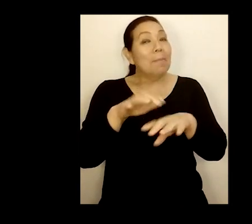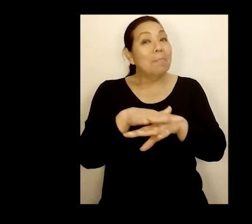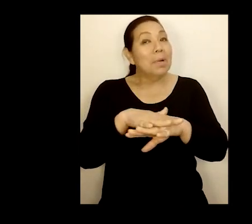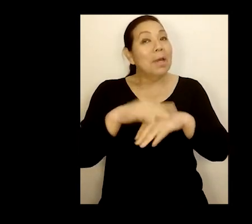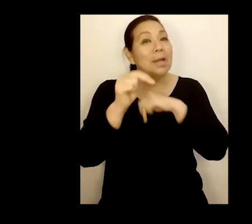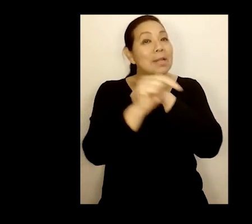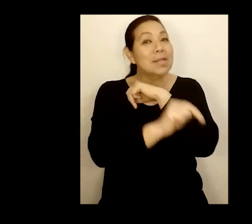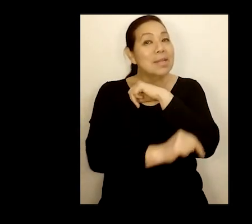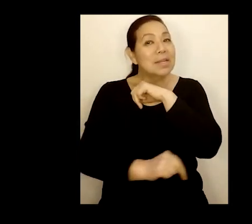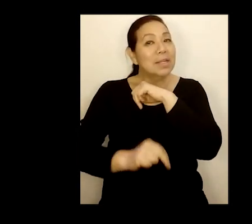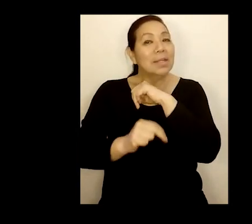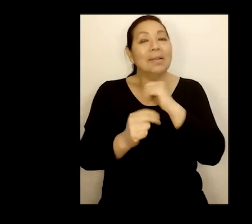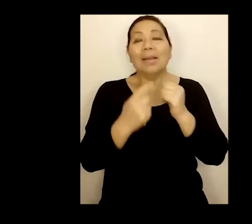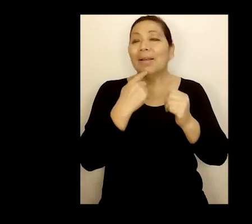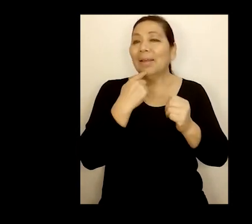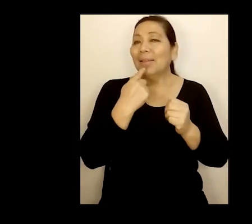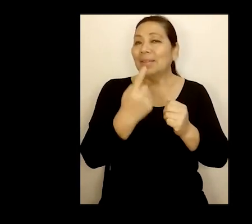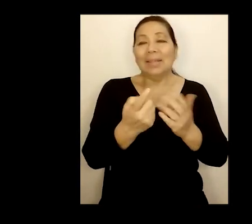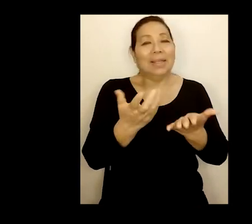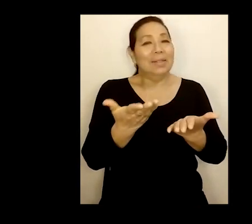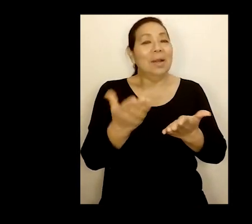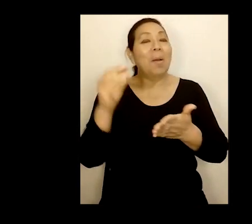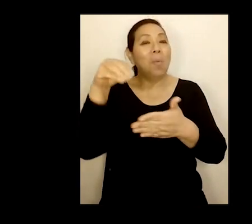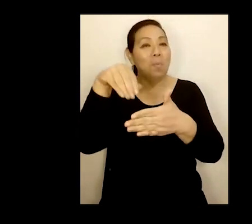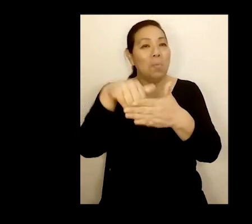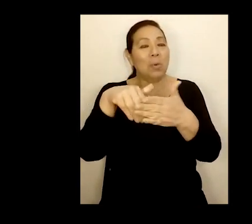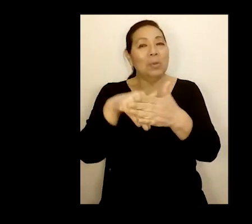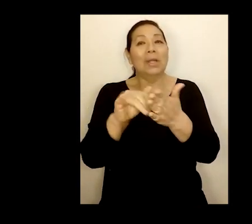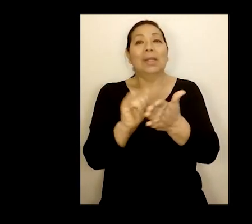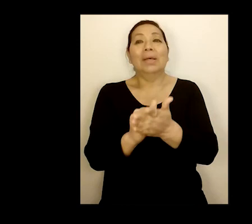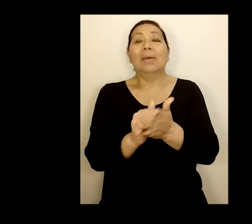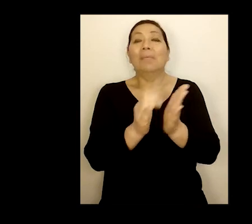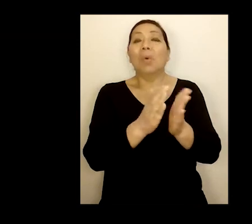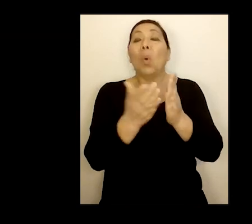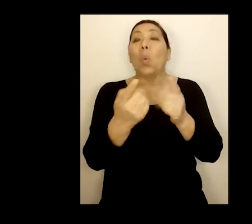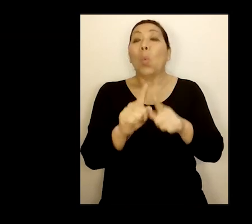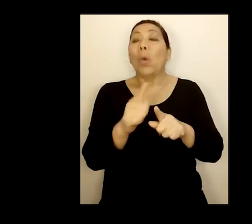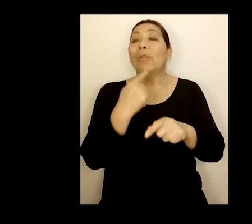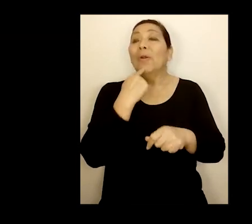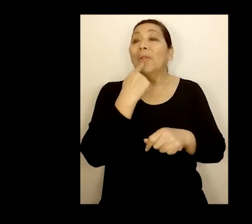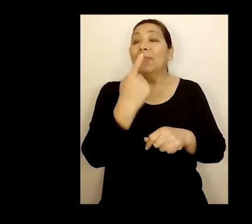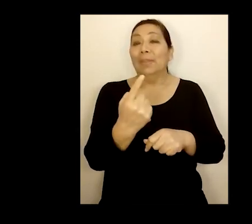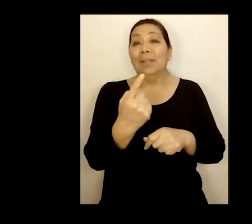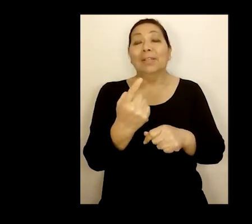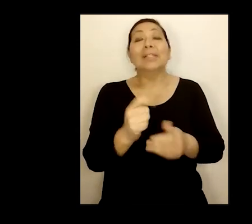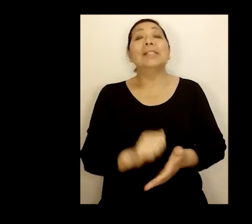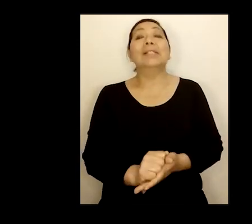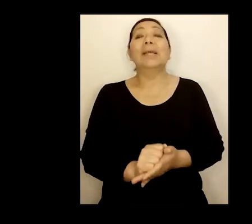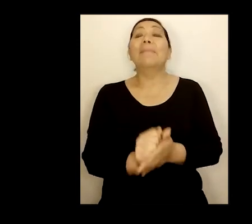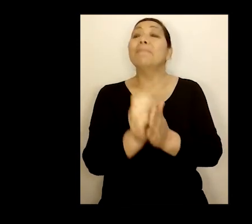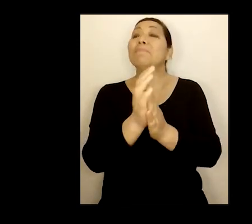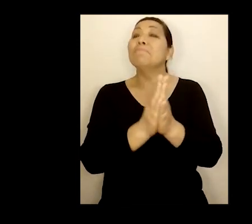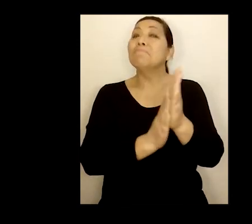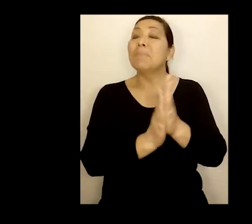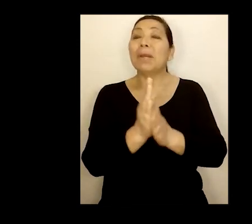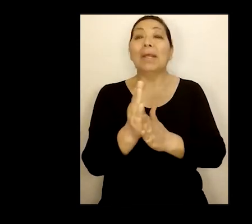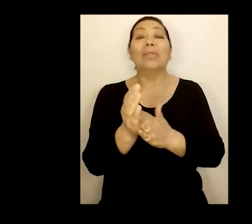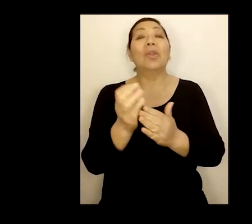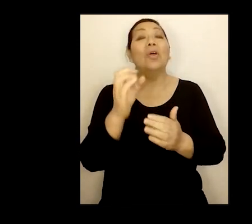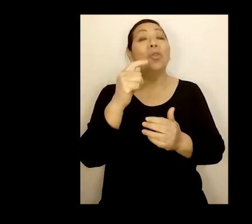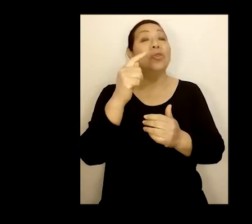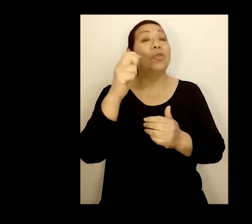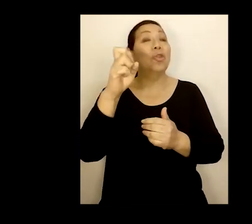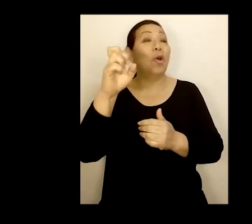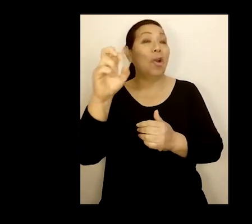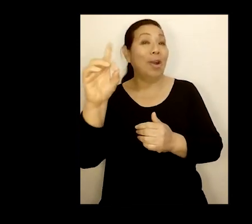Preparatoria Nacional desestima las postulaciones en el extremo cuando señala respecto a la imputación del beneficiario